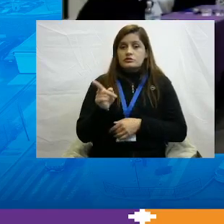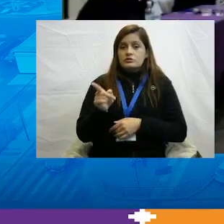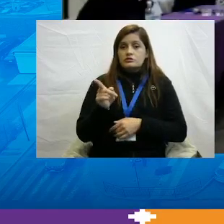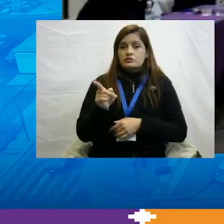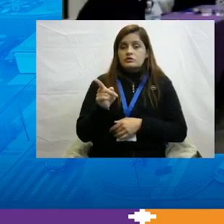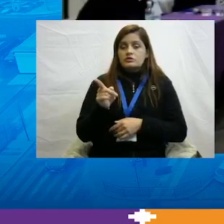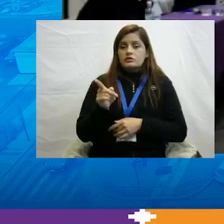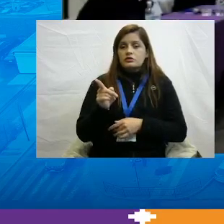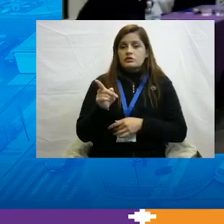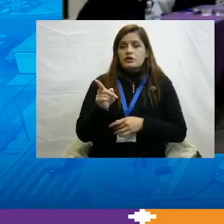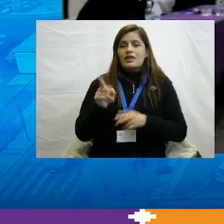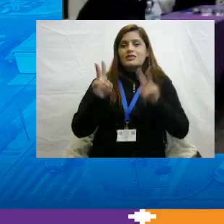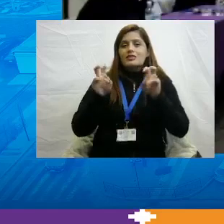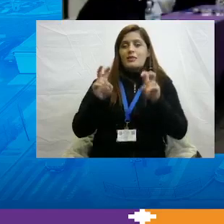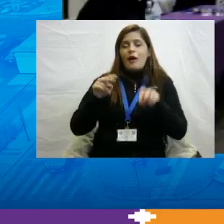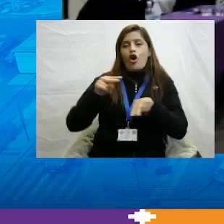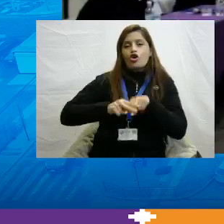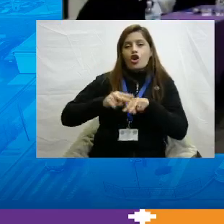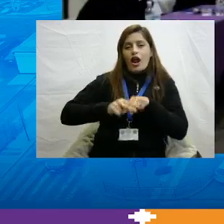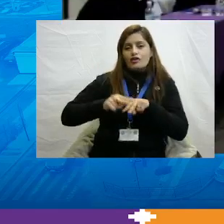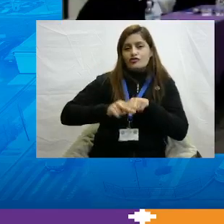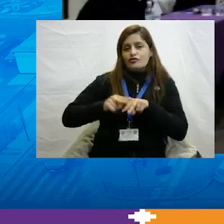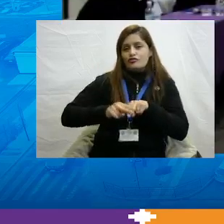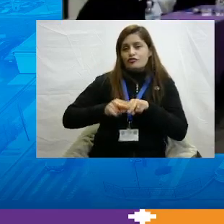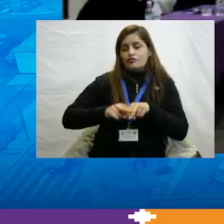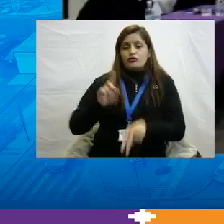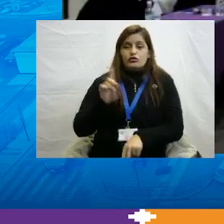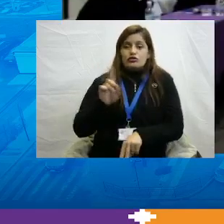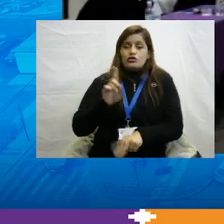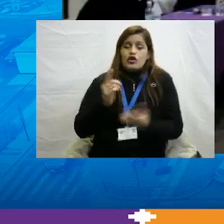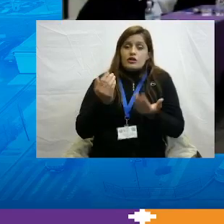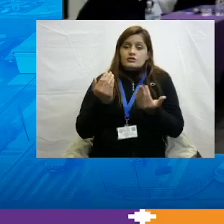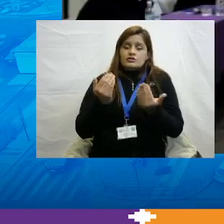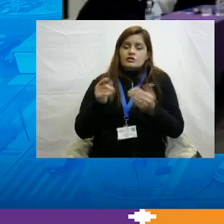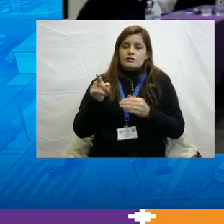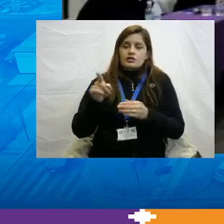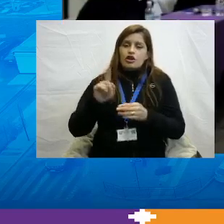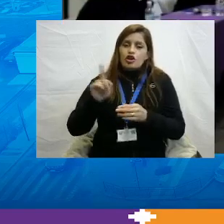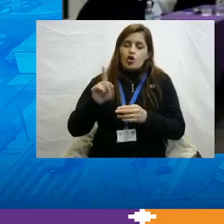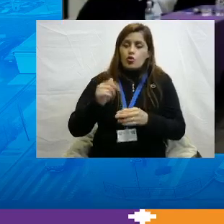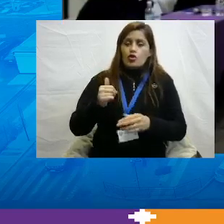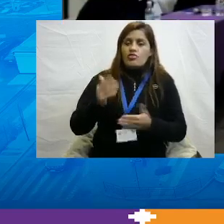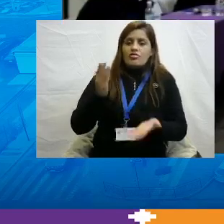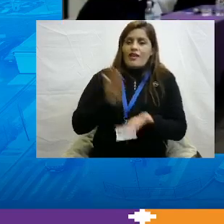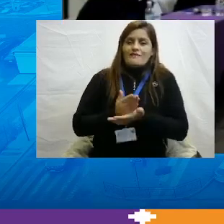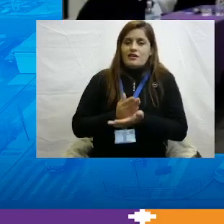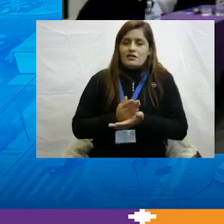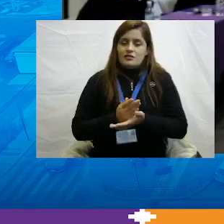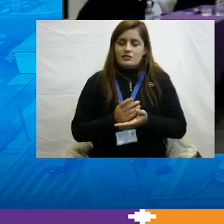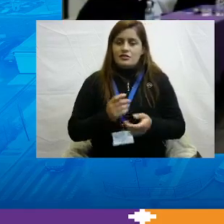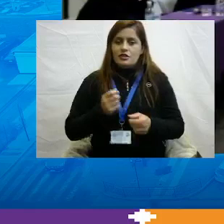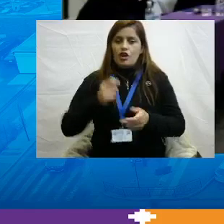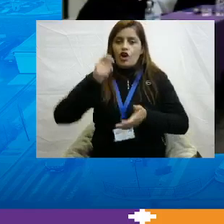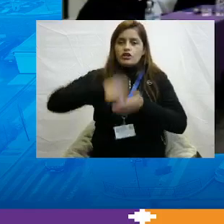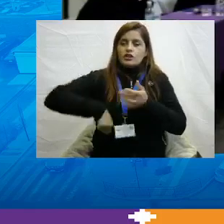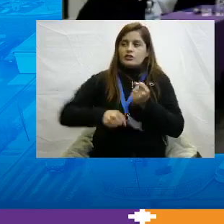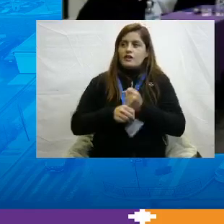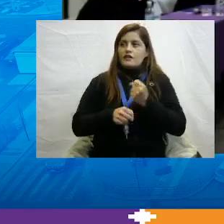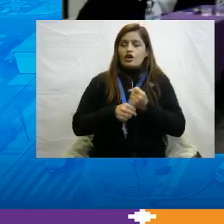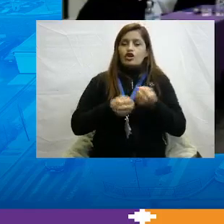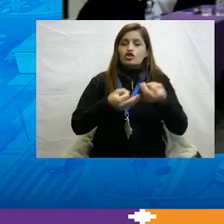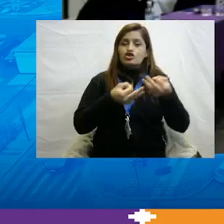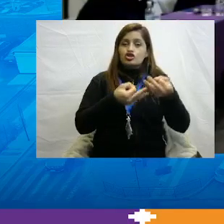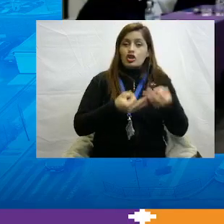de servicios de honorario, que no corresponde al artículo 7 del Código del Trabajo. Y respecto al total que